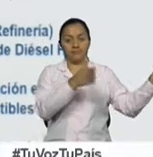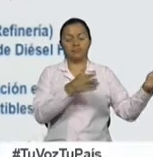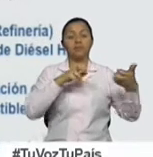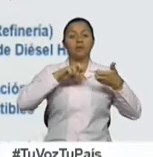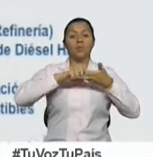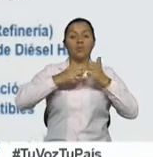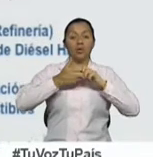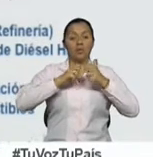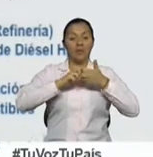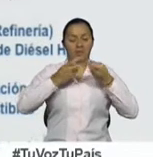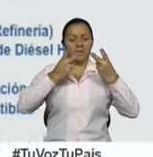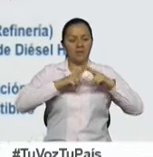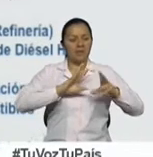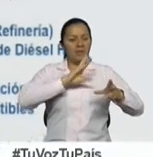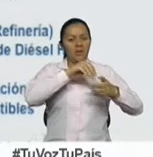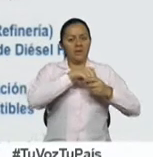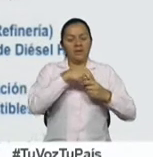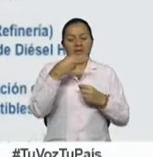con la unidad